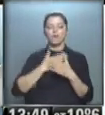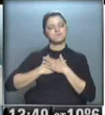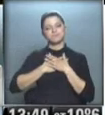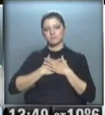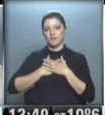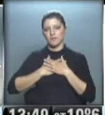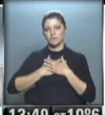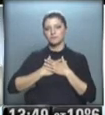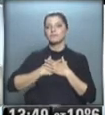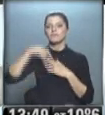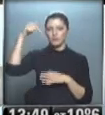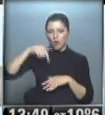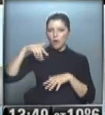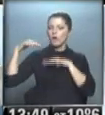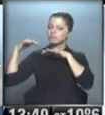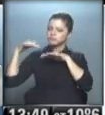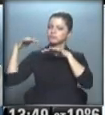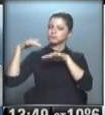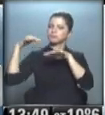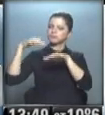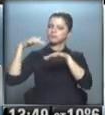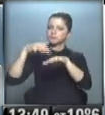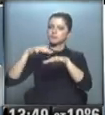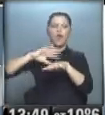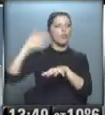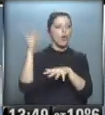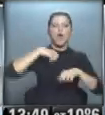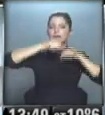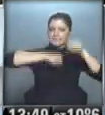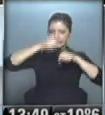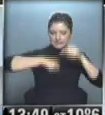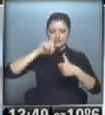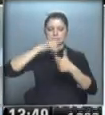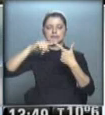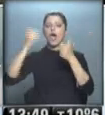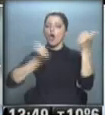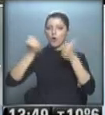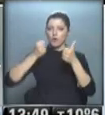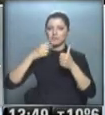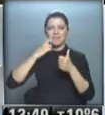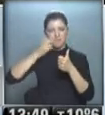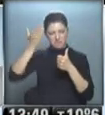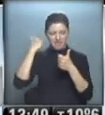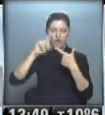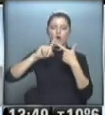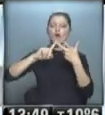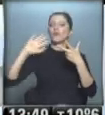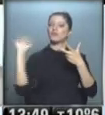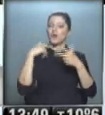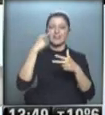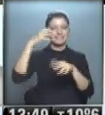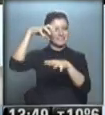vamos a hacer una caravana ahora con todos los ciclistas con todos los coches antiguos con todos los